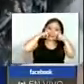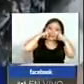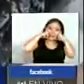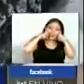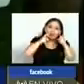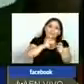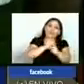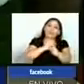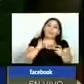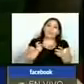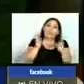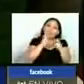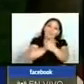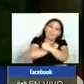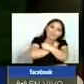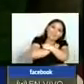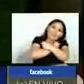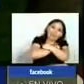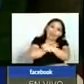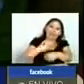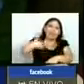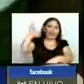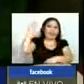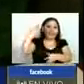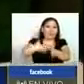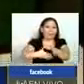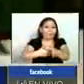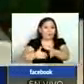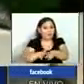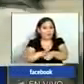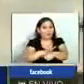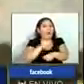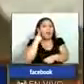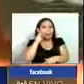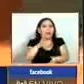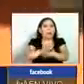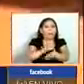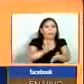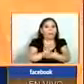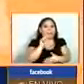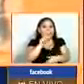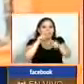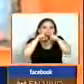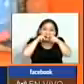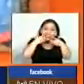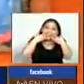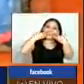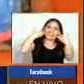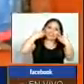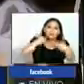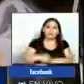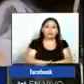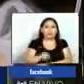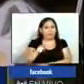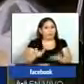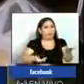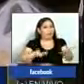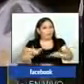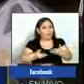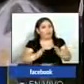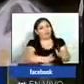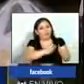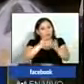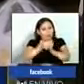principio Cuando sonaba La pandemia La gente Se empezó a comprar Y se vendió bastante De ahí